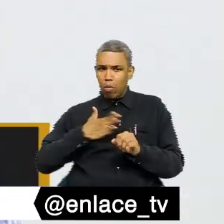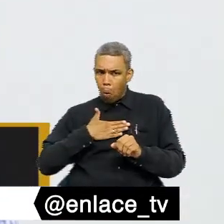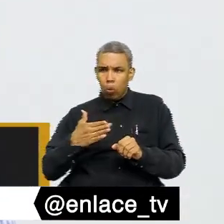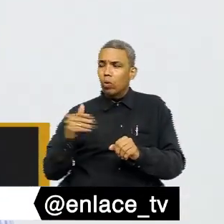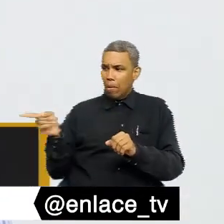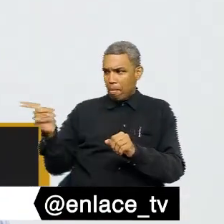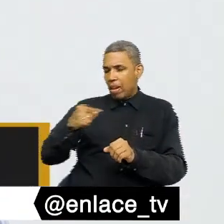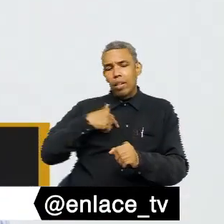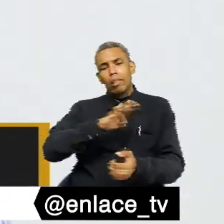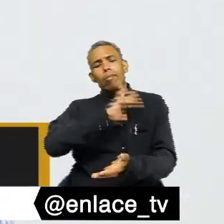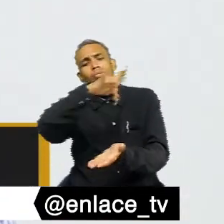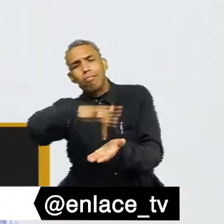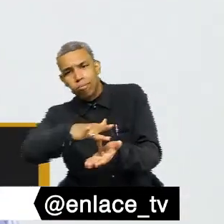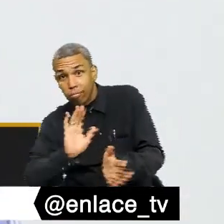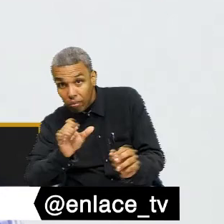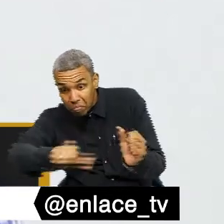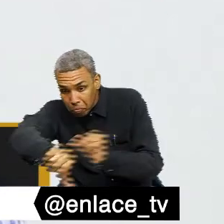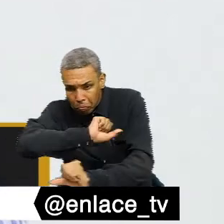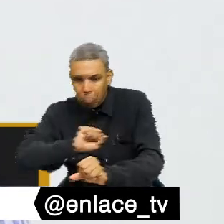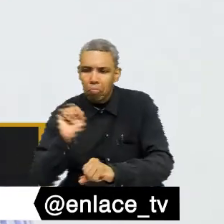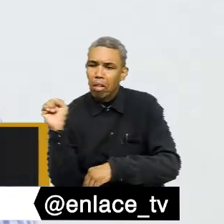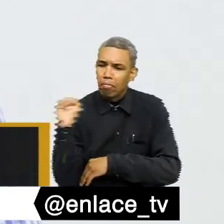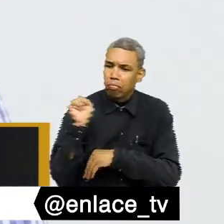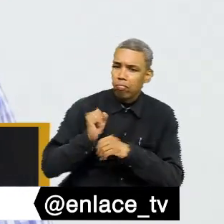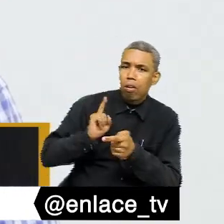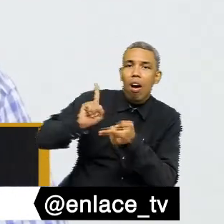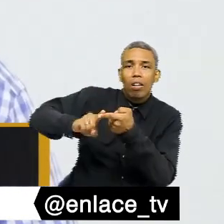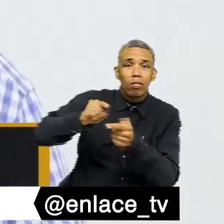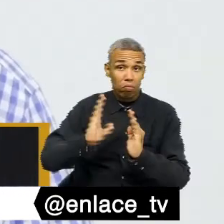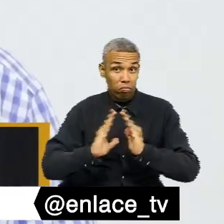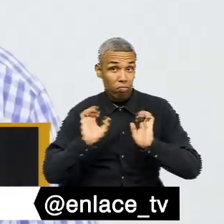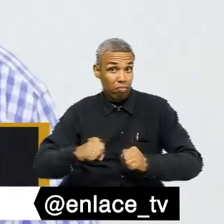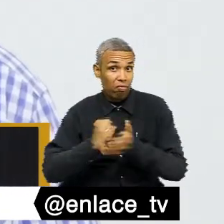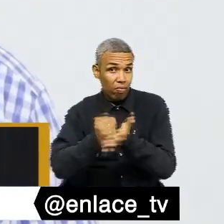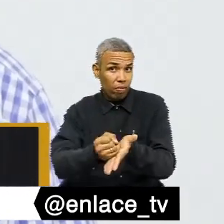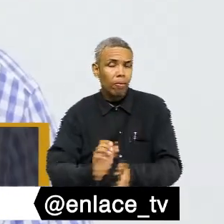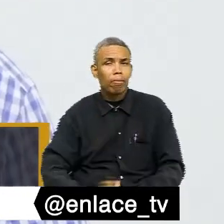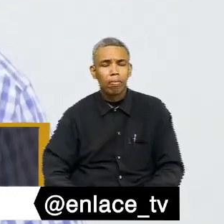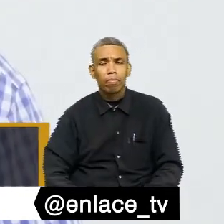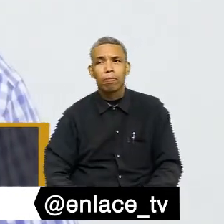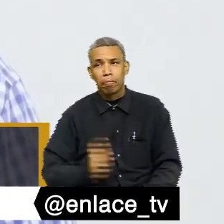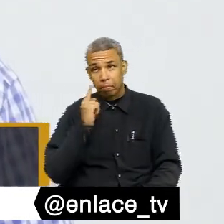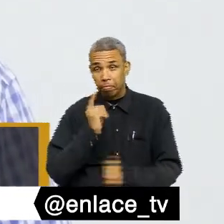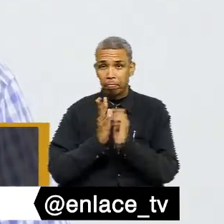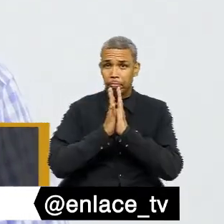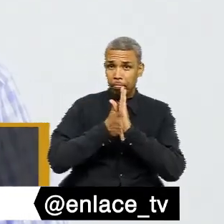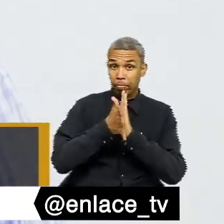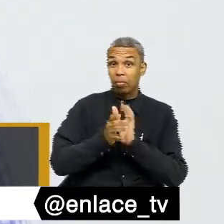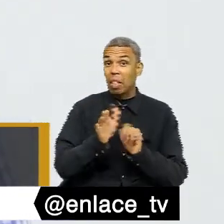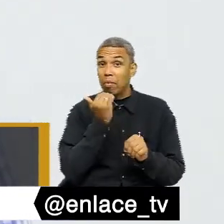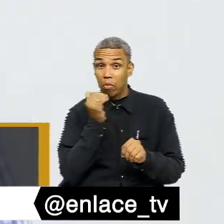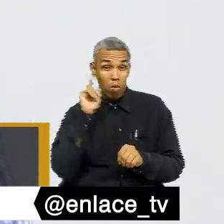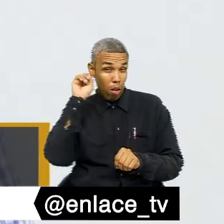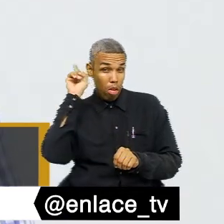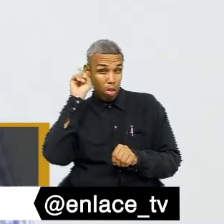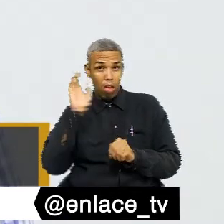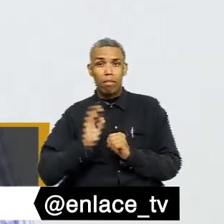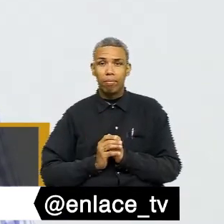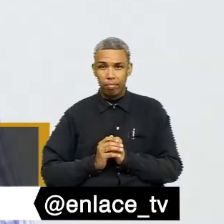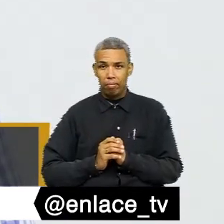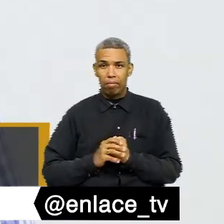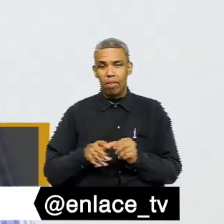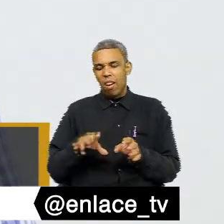pues tienen unas multas y unas restricciones bastante altas, y además si la persona